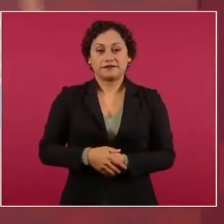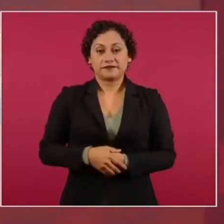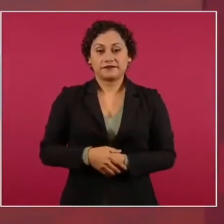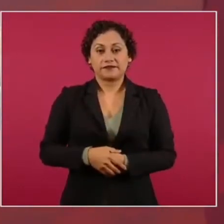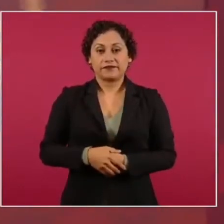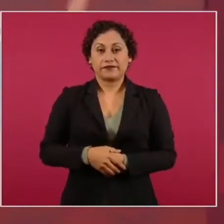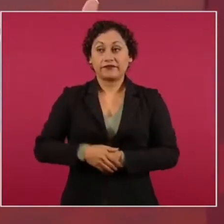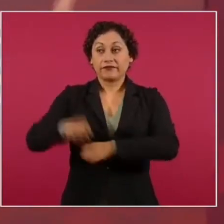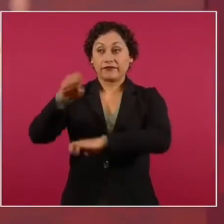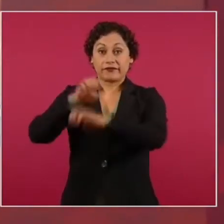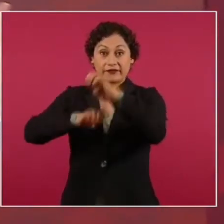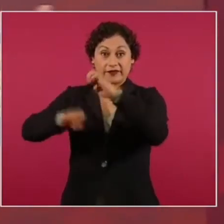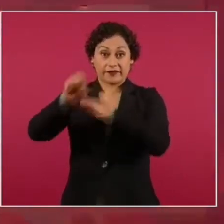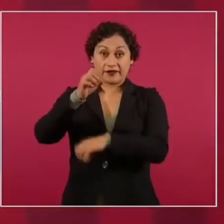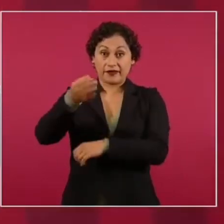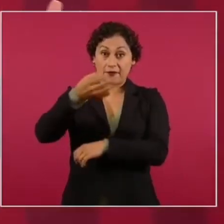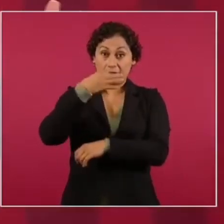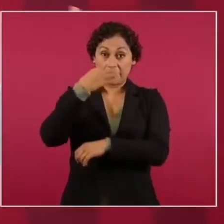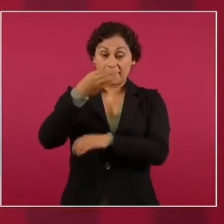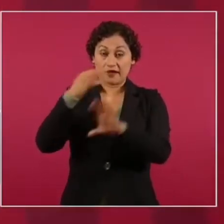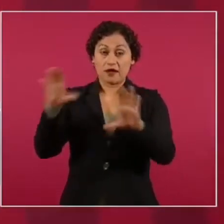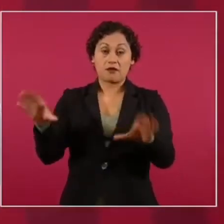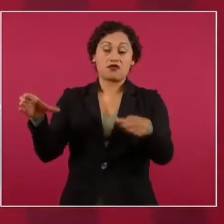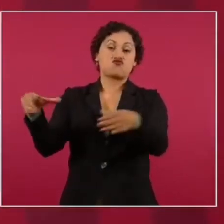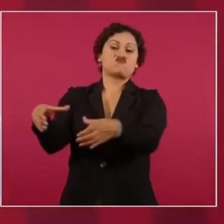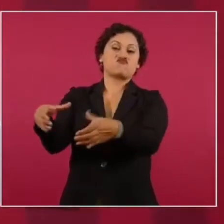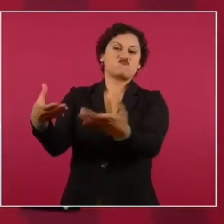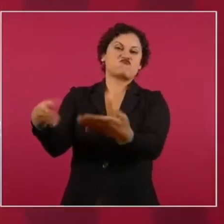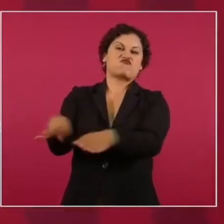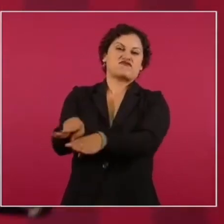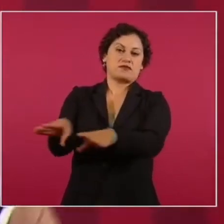el mercado. No se podía comprar